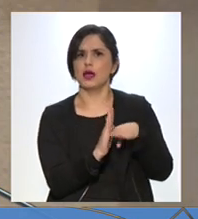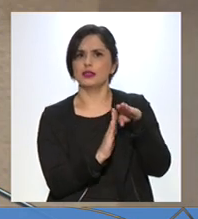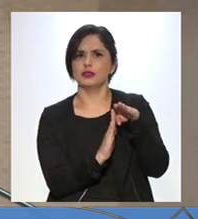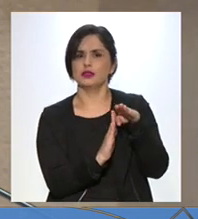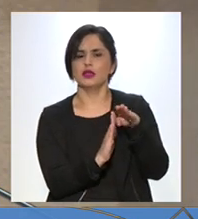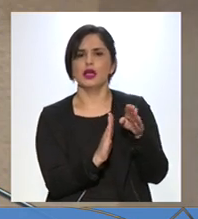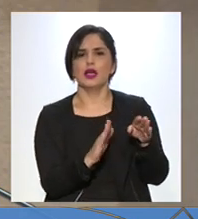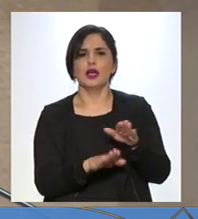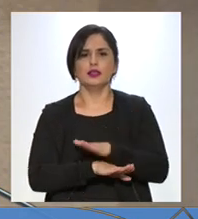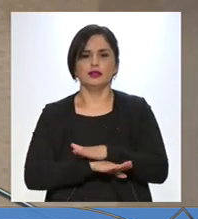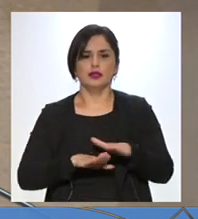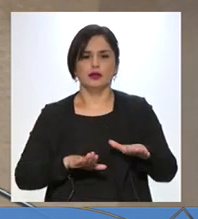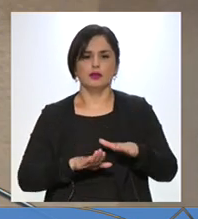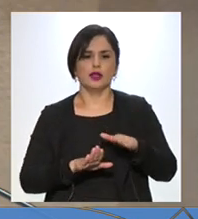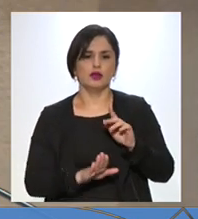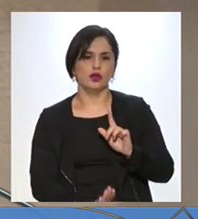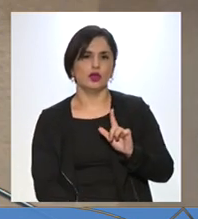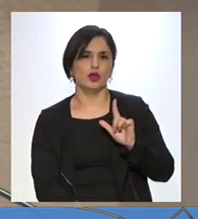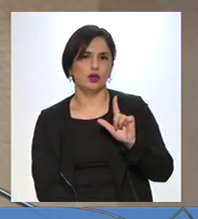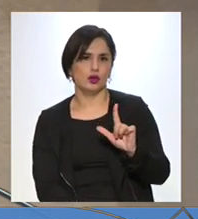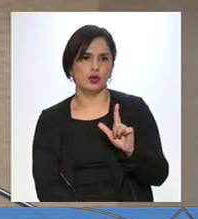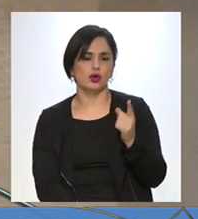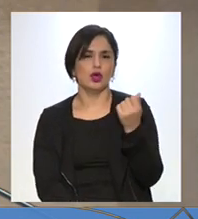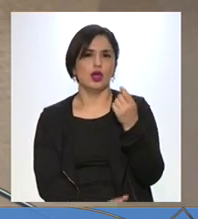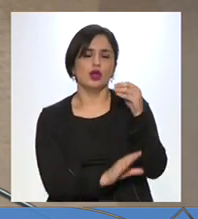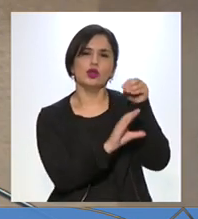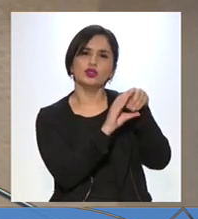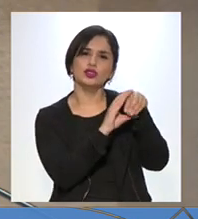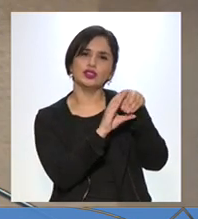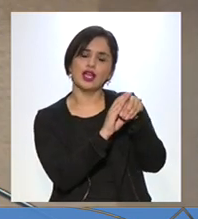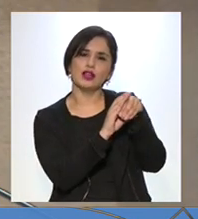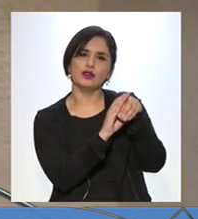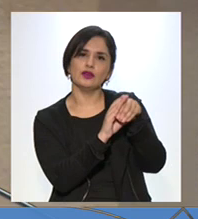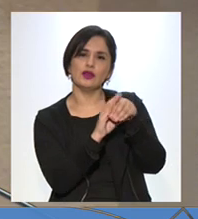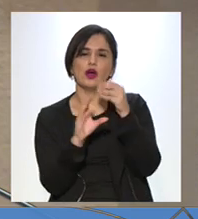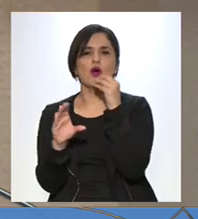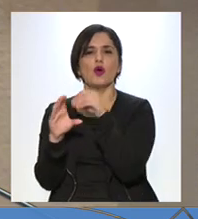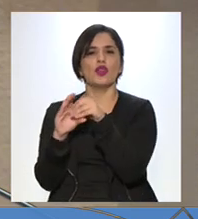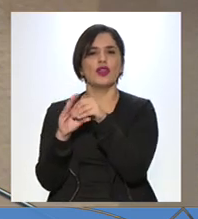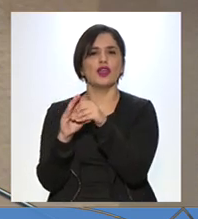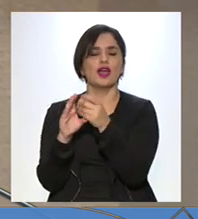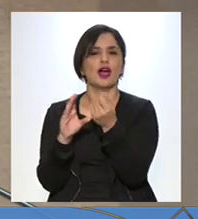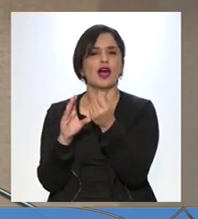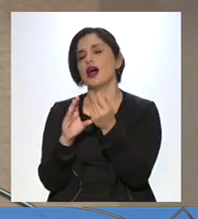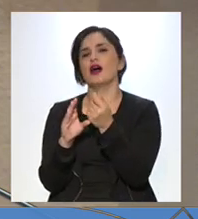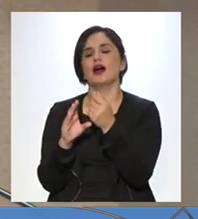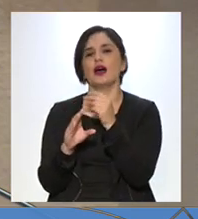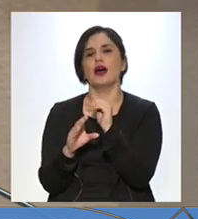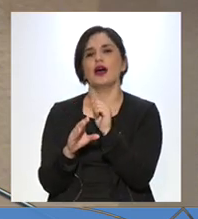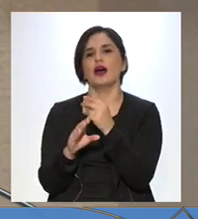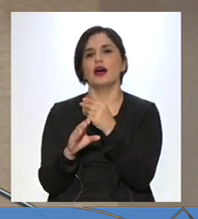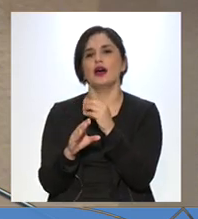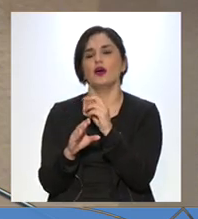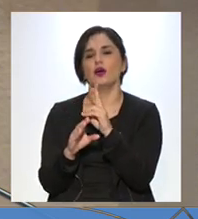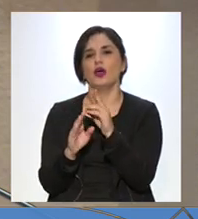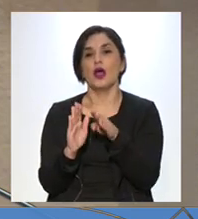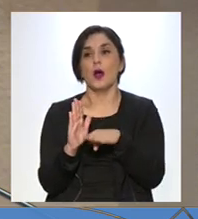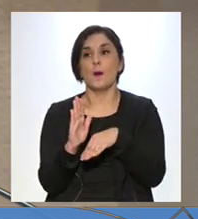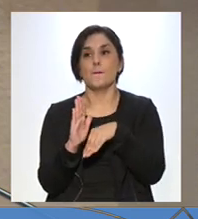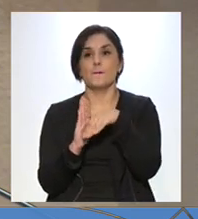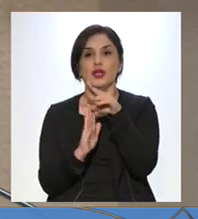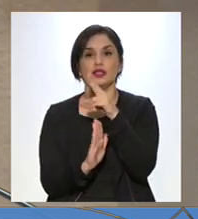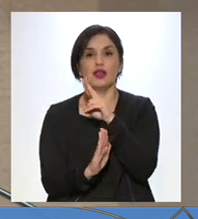fines de julio, el saldo acumulado en cuentas corrientes de personas y de ahorro a la vista había subido 23 mil millones de